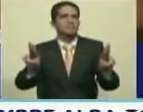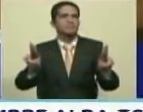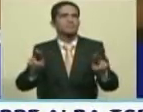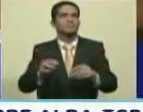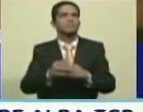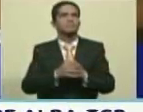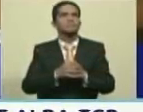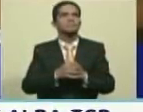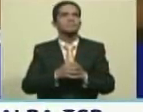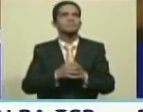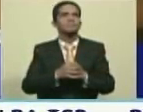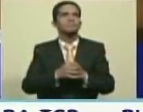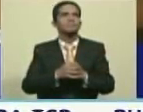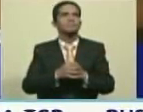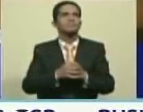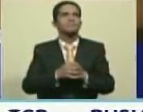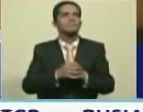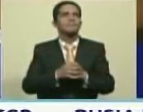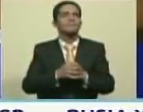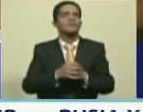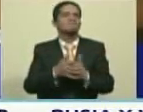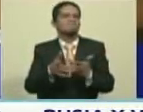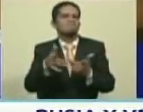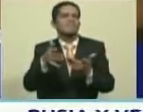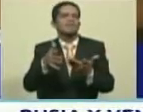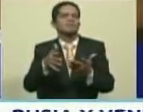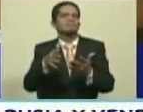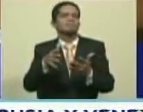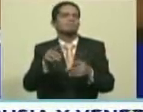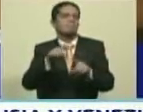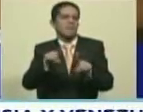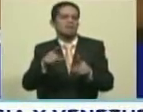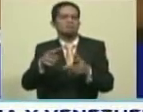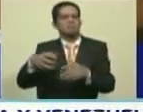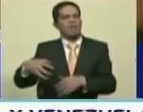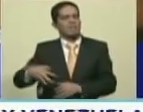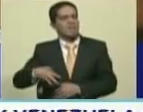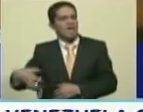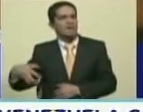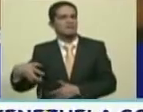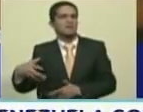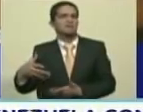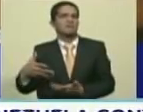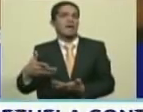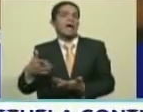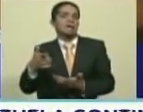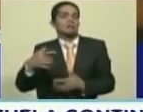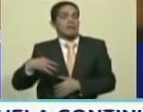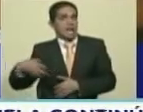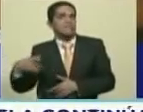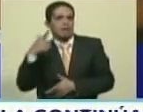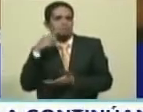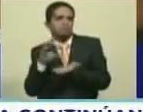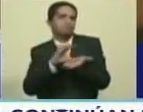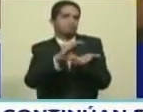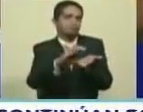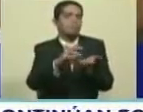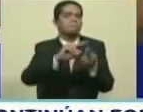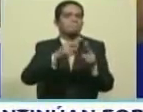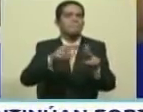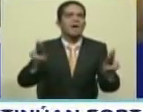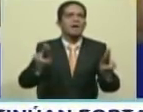pero con la redistribución de la riqueza, es posible garantizar esta justicia, esa